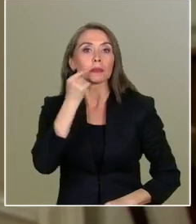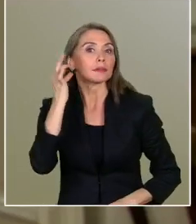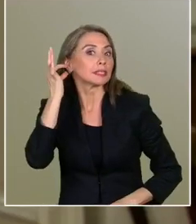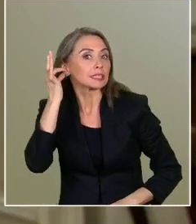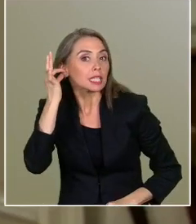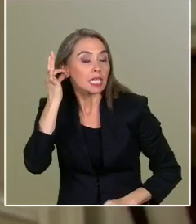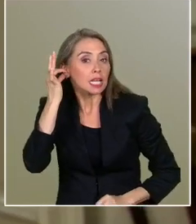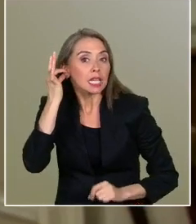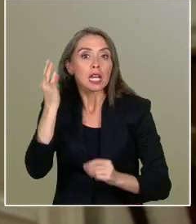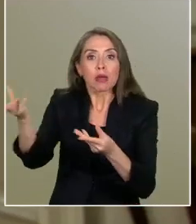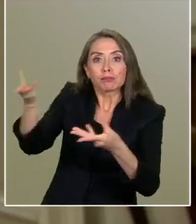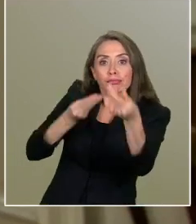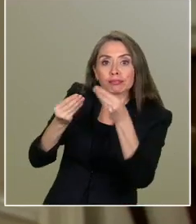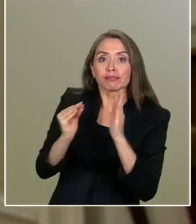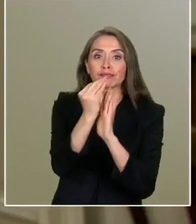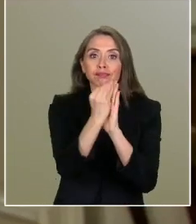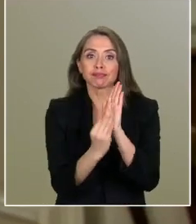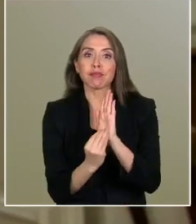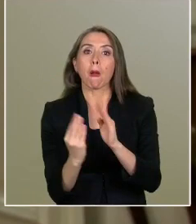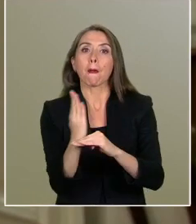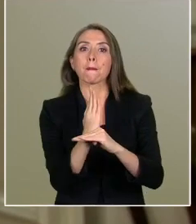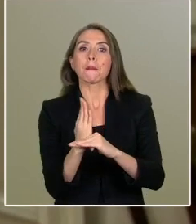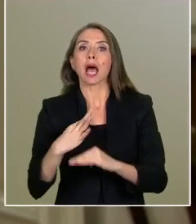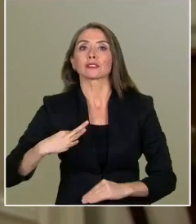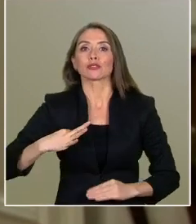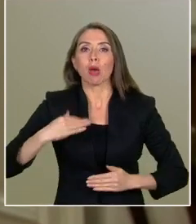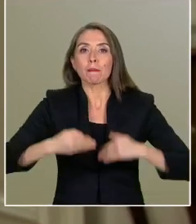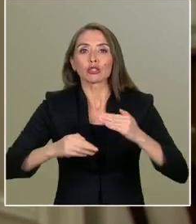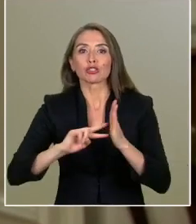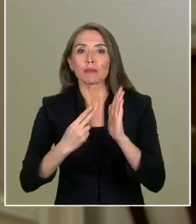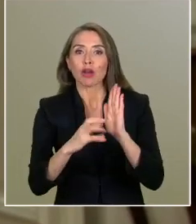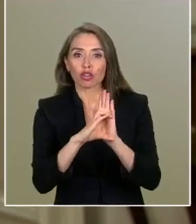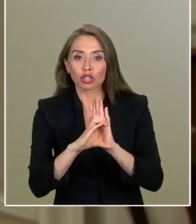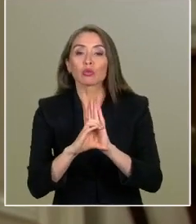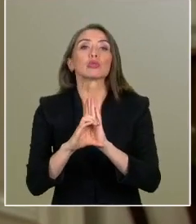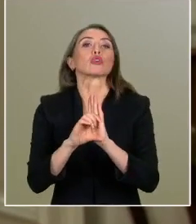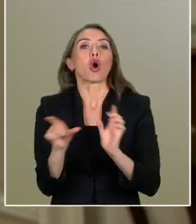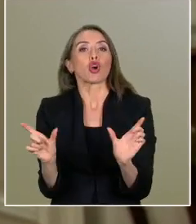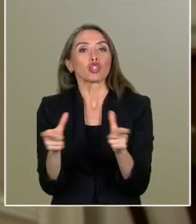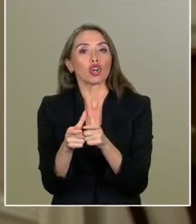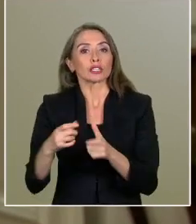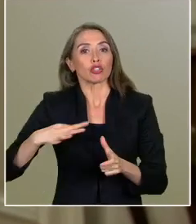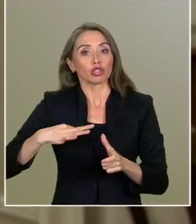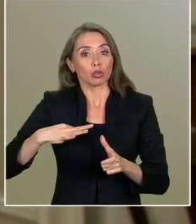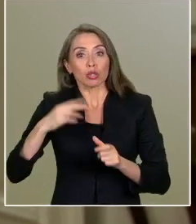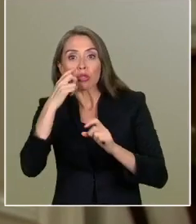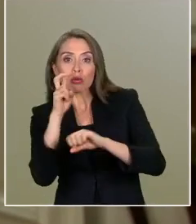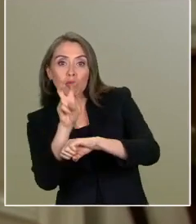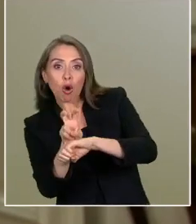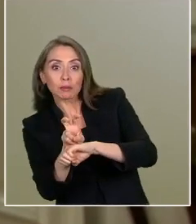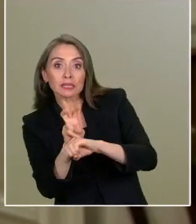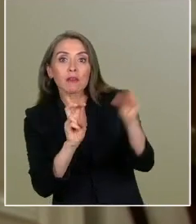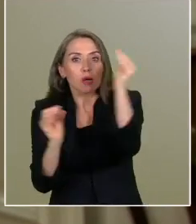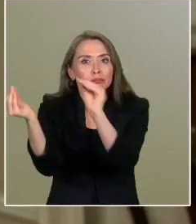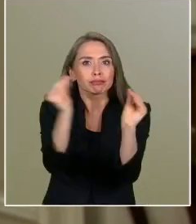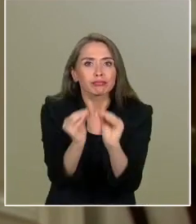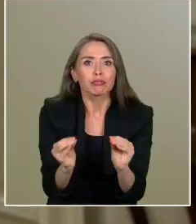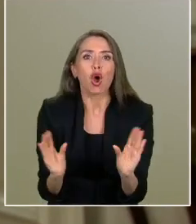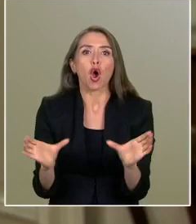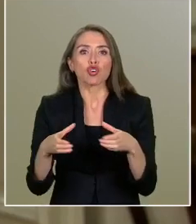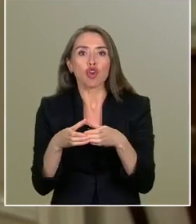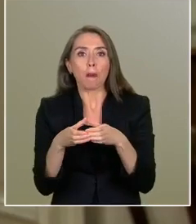recogidas en las bases ciudadanas del proceso constituyente sistematizadas por el consejo ciudadano de observadores y el comité de